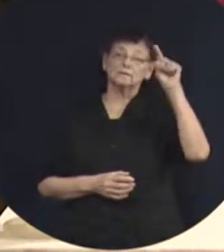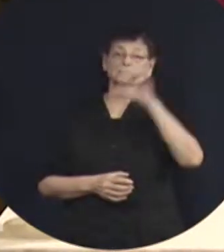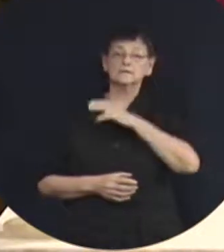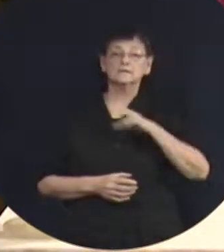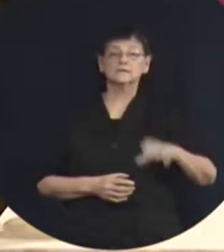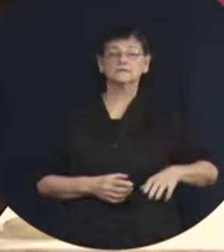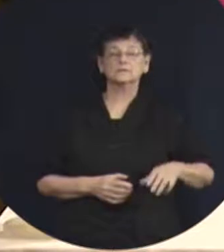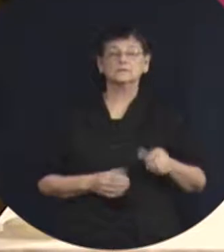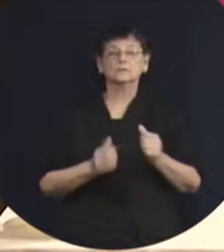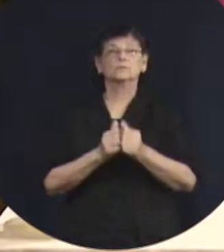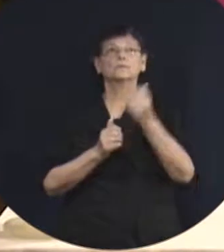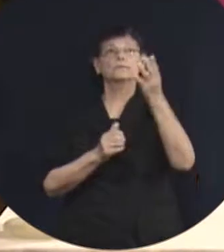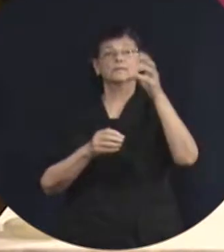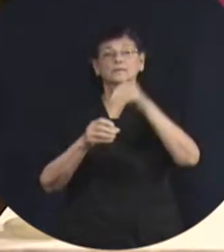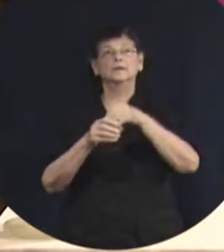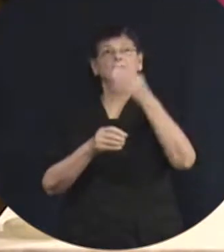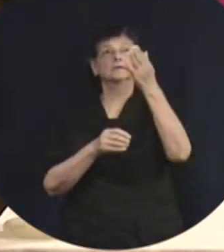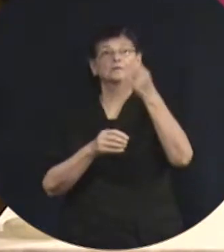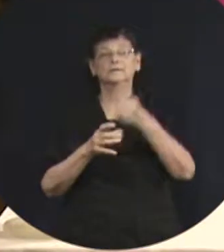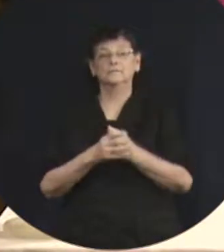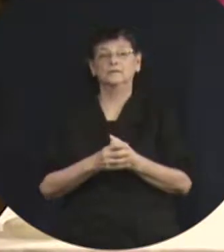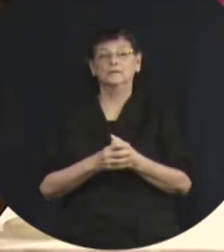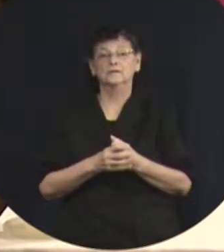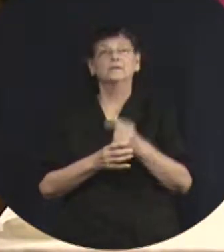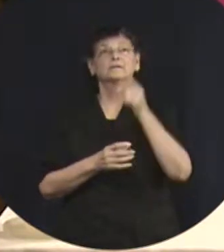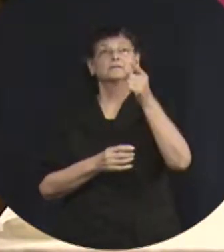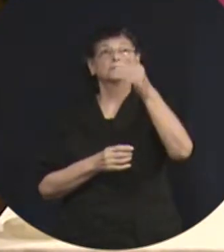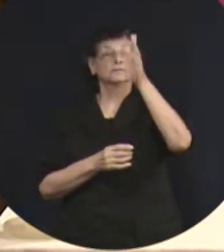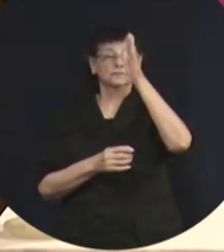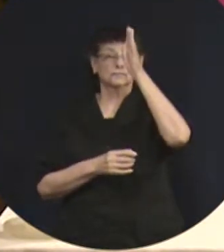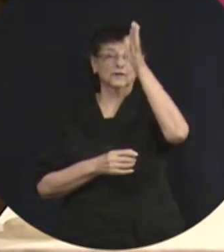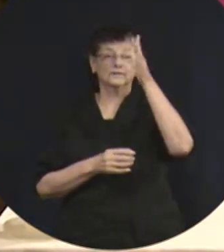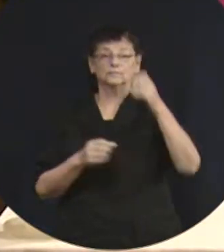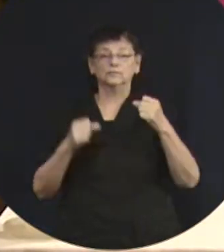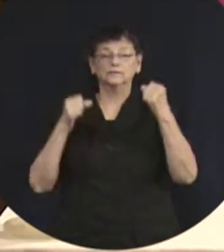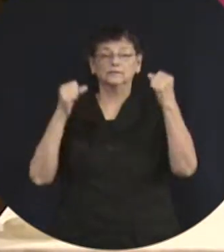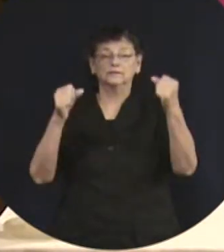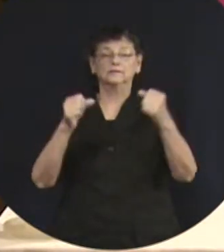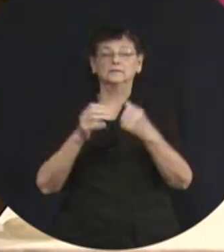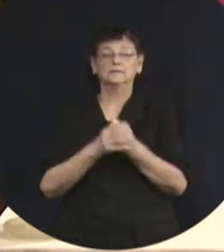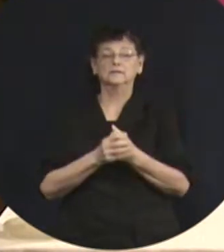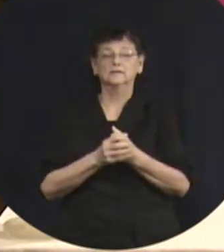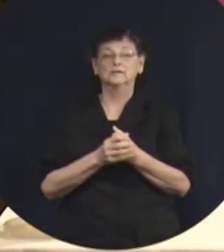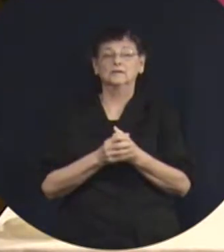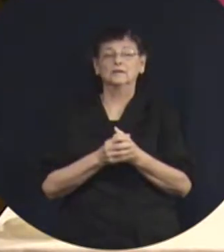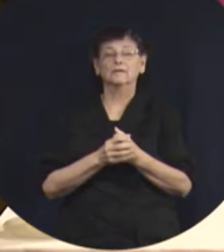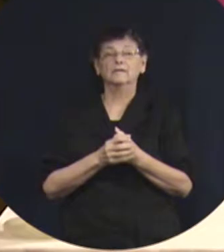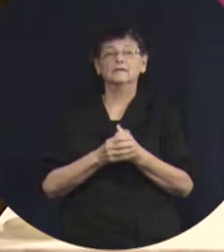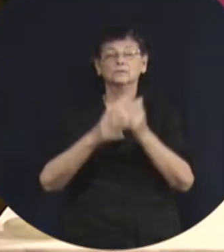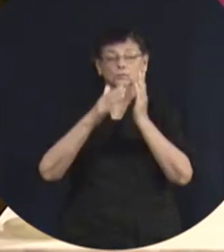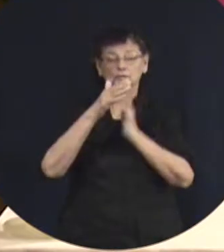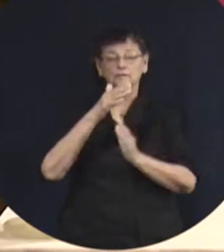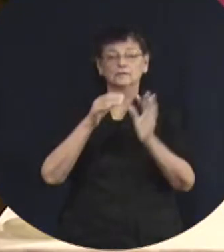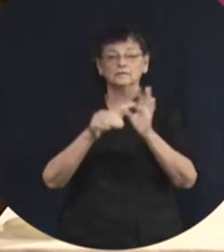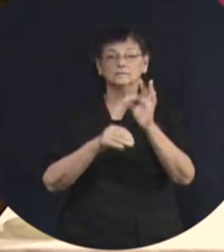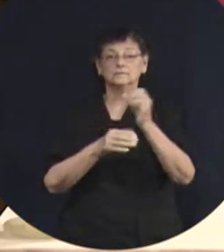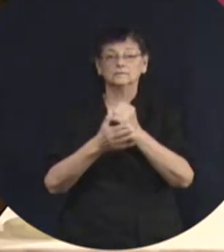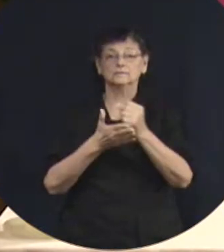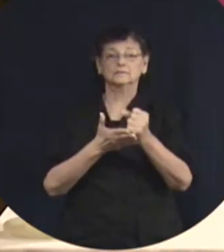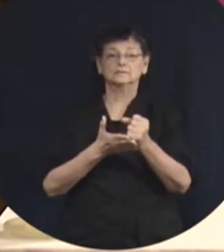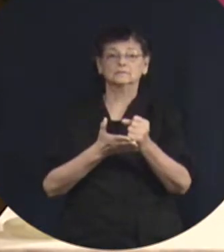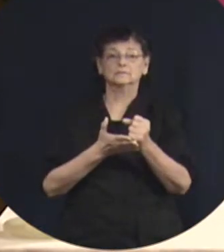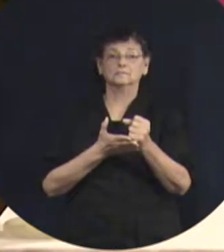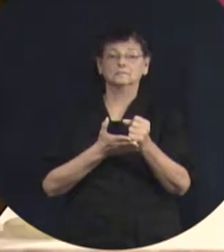Por Cristo, con él y en él. A ti, Dios Padre omnipotente, en la unidad del Espíritu